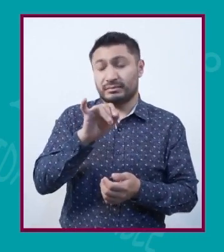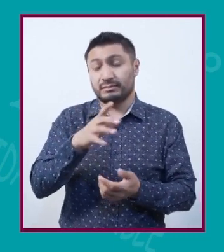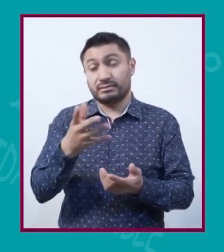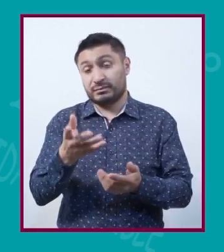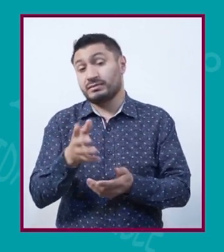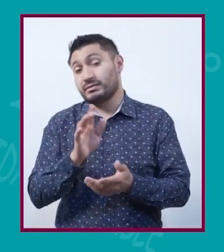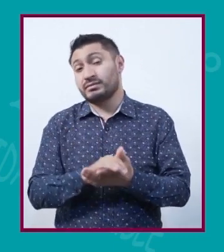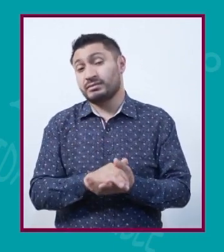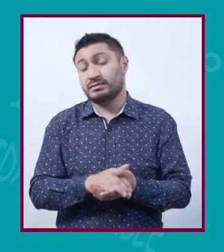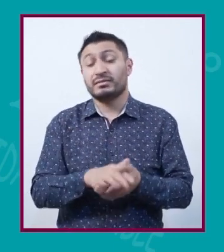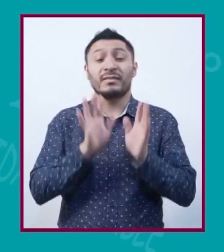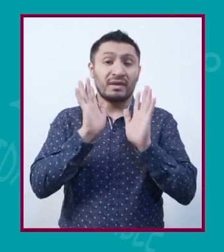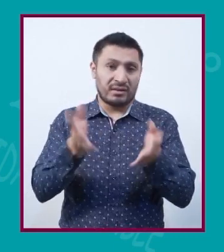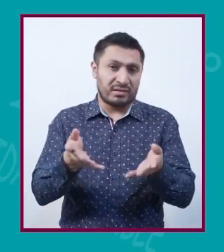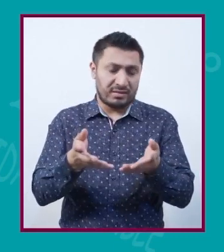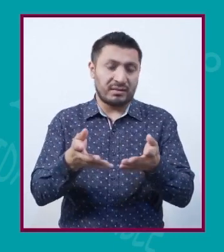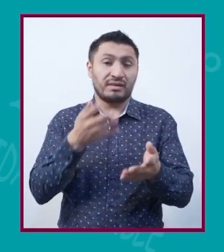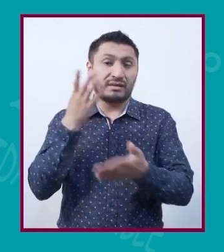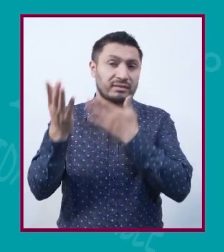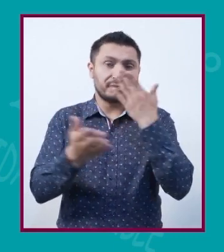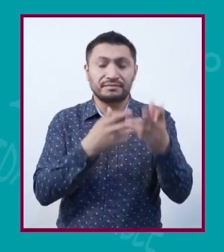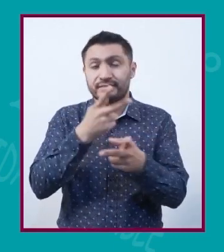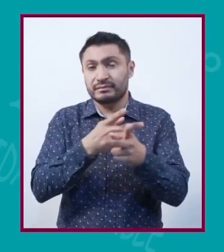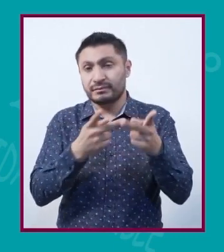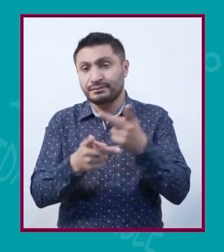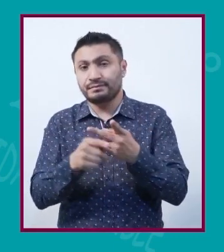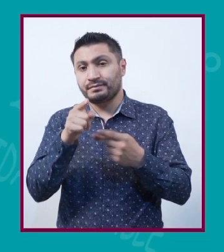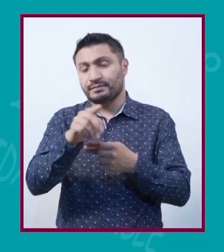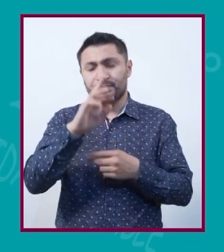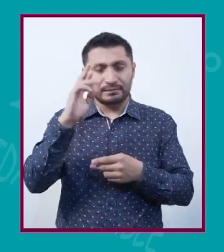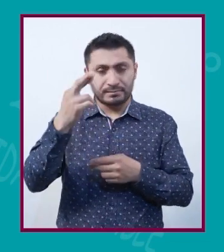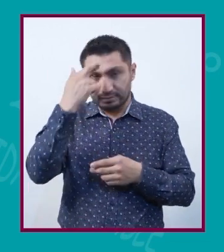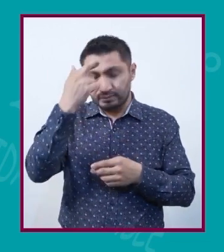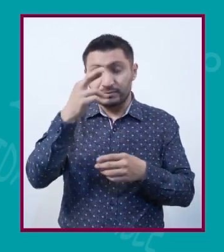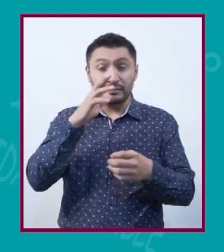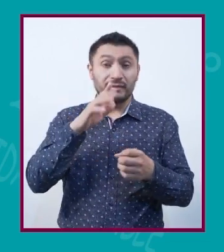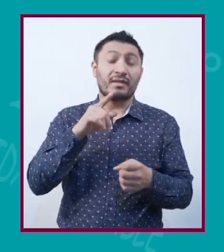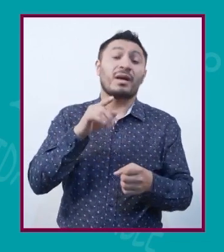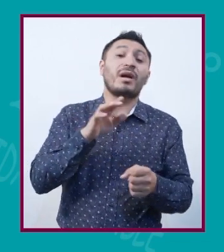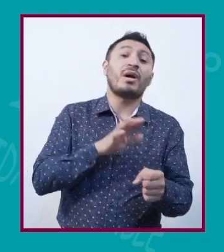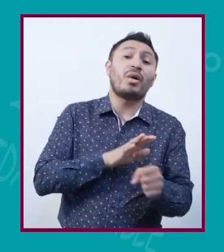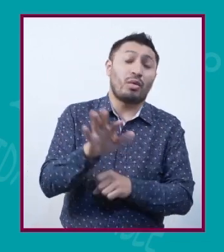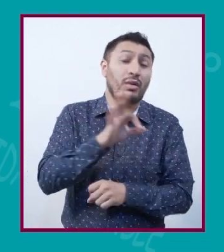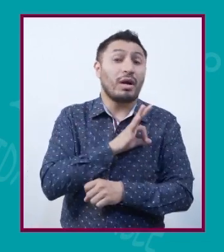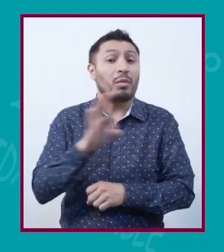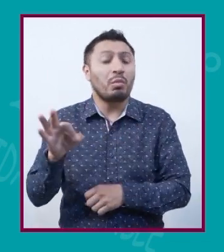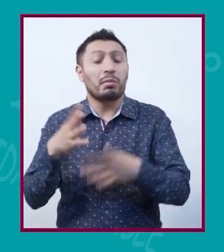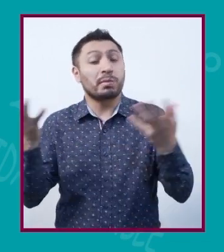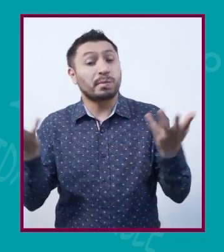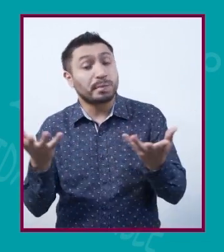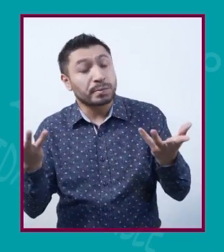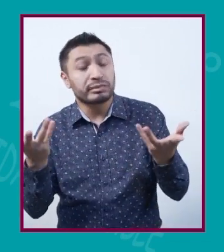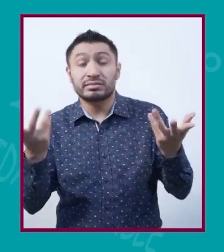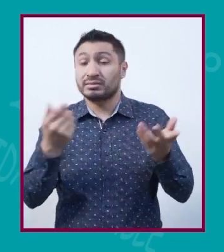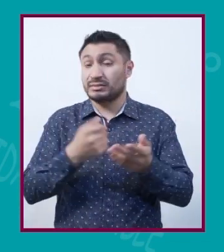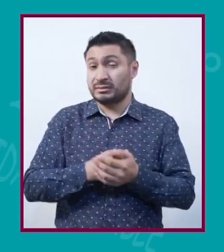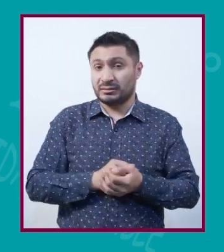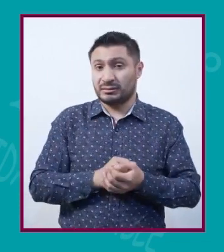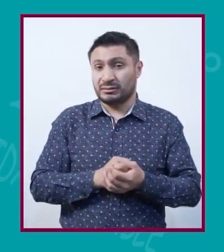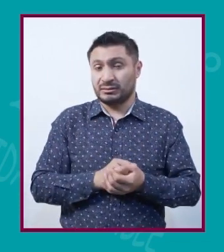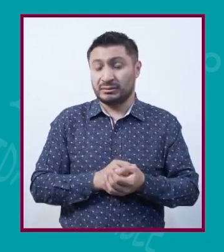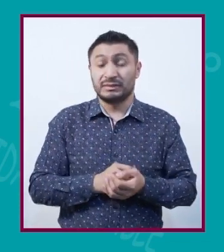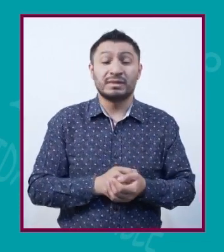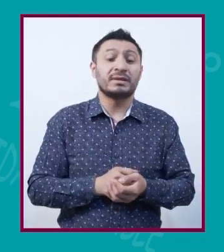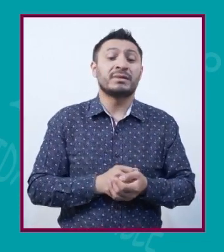está en el bachillerato, pues se pone a ver de qué es capaz. Y pues en